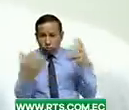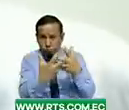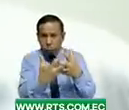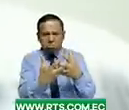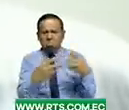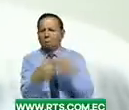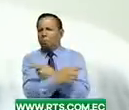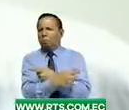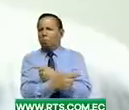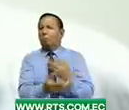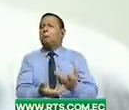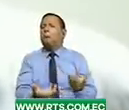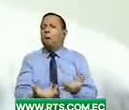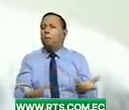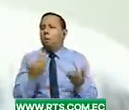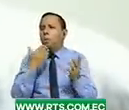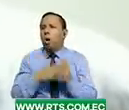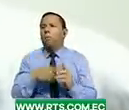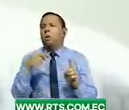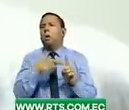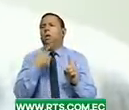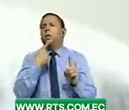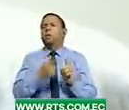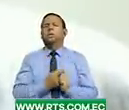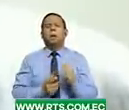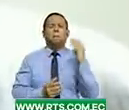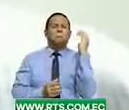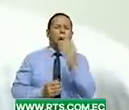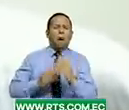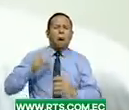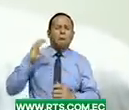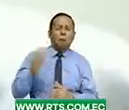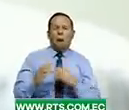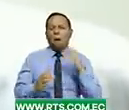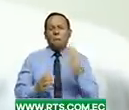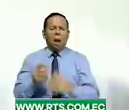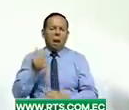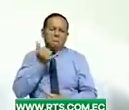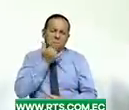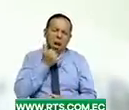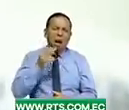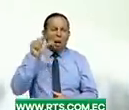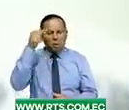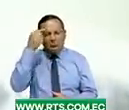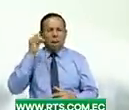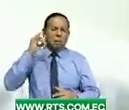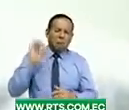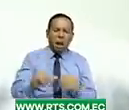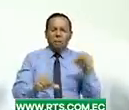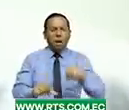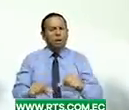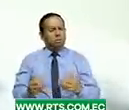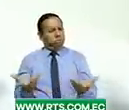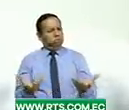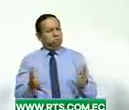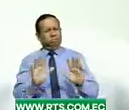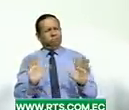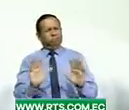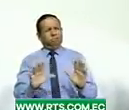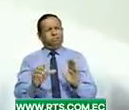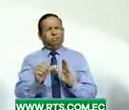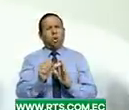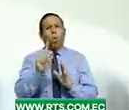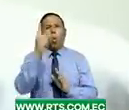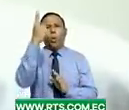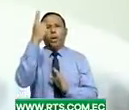se movió a la pura retórica y a los ataques y hablar del desgobierno. Eso no está contemplado en las causales o en la única causal que fue